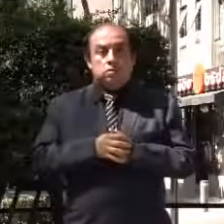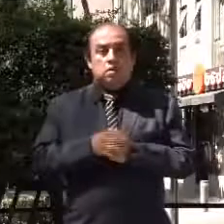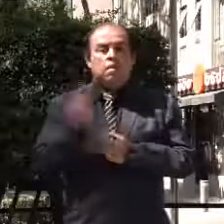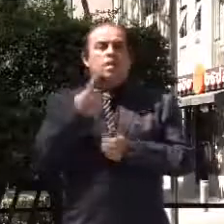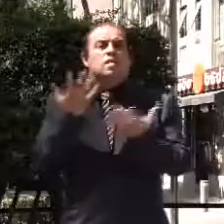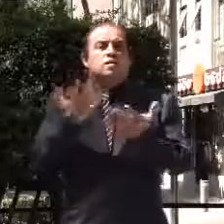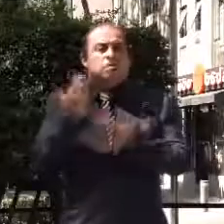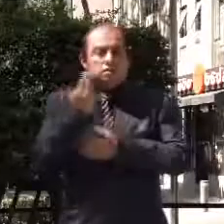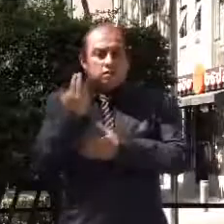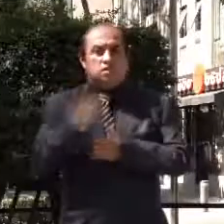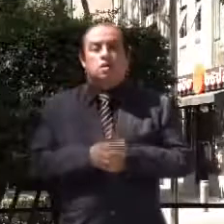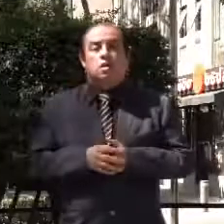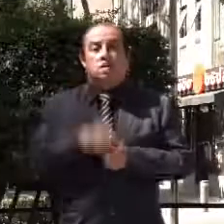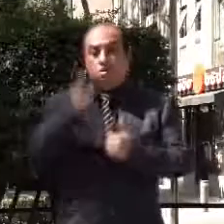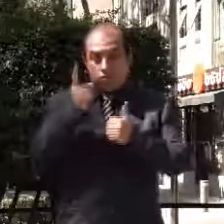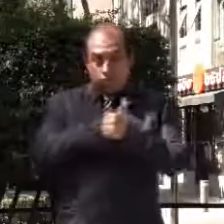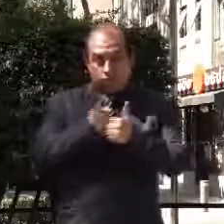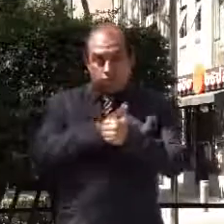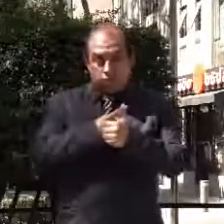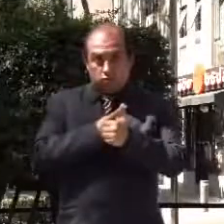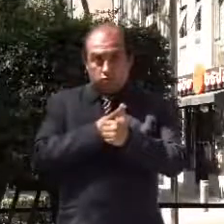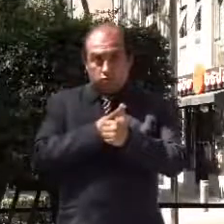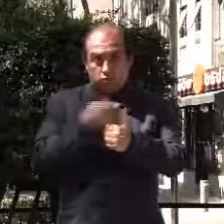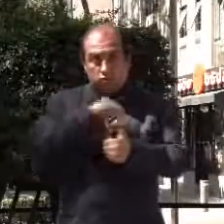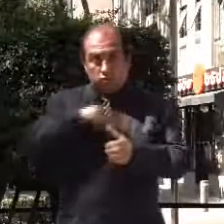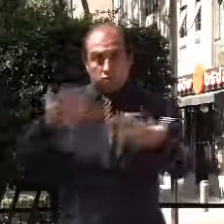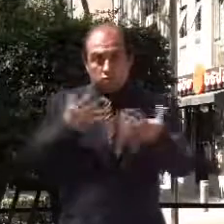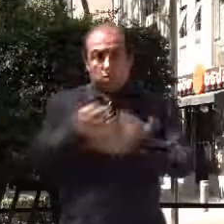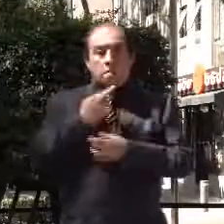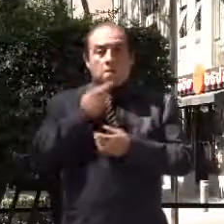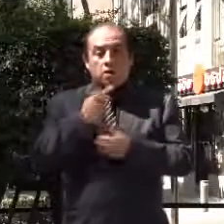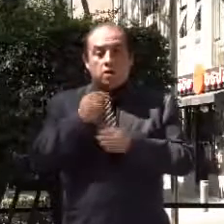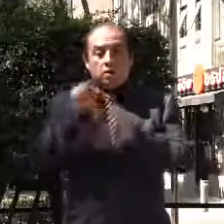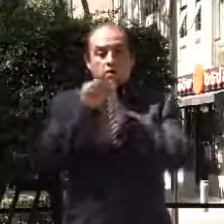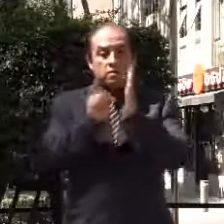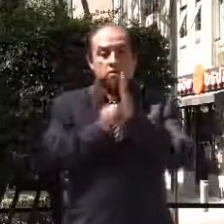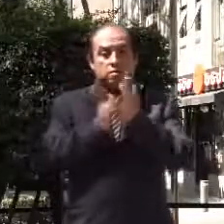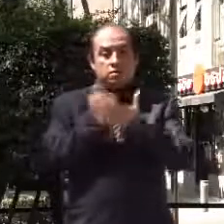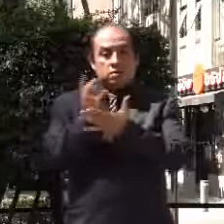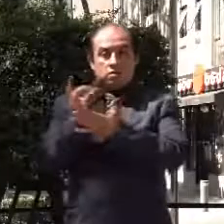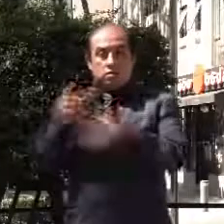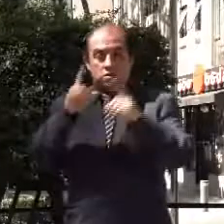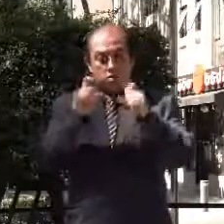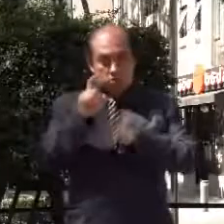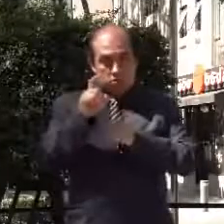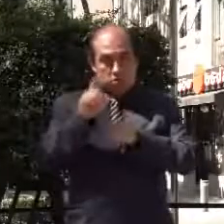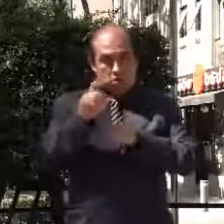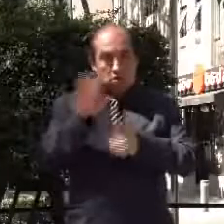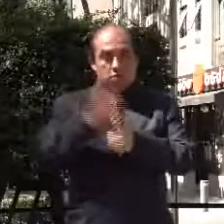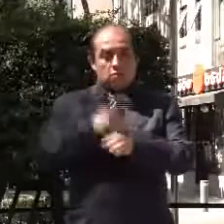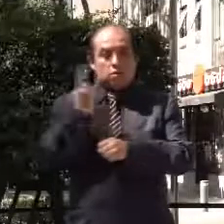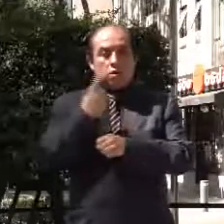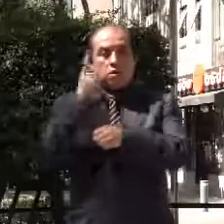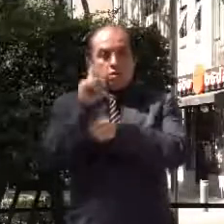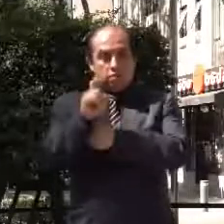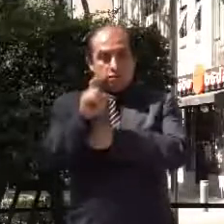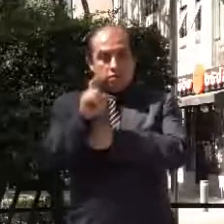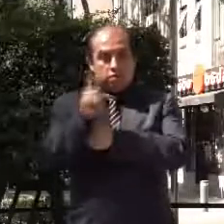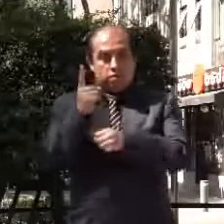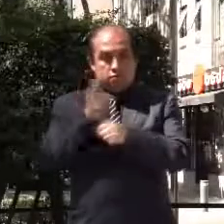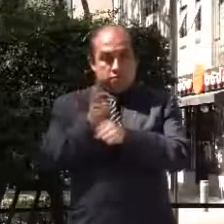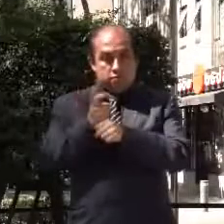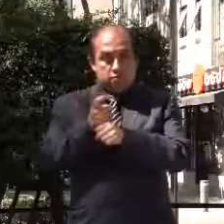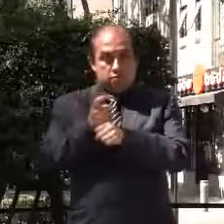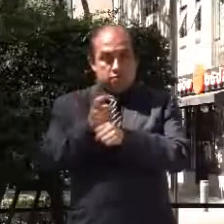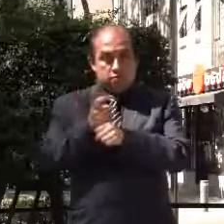hacer? Lo primero, que es lo que estamos haciendo, mejorar el sistema de distribución. Porque la primera fuente y la más barata son